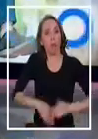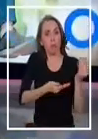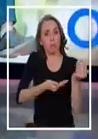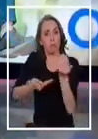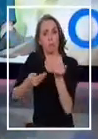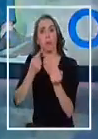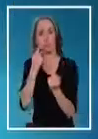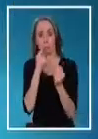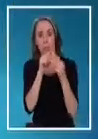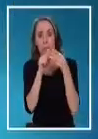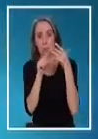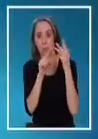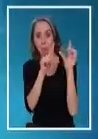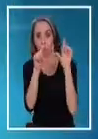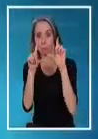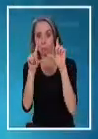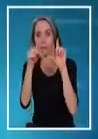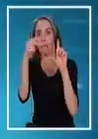nota.